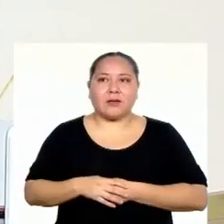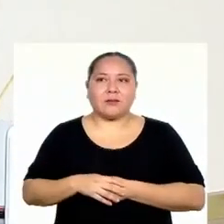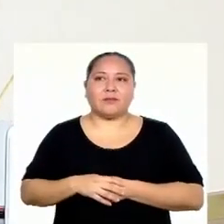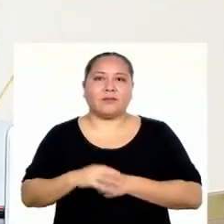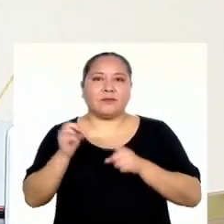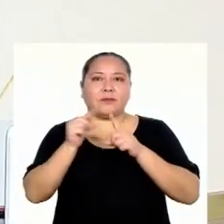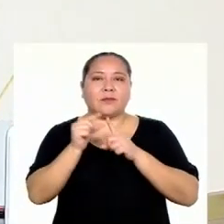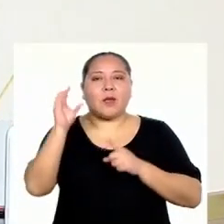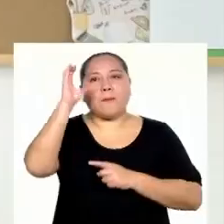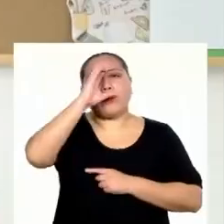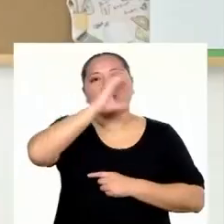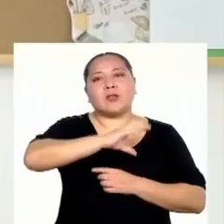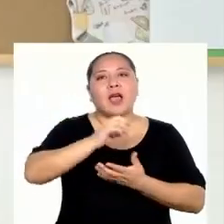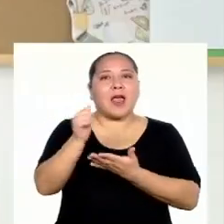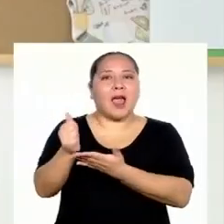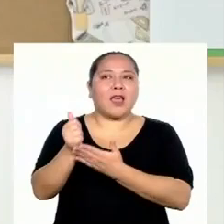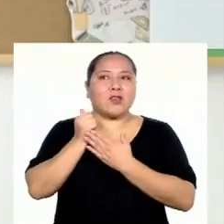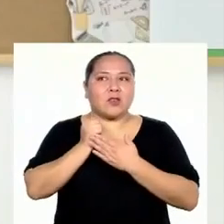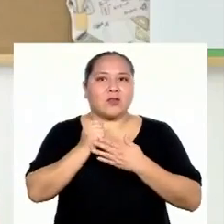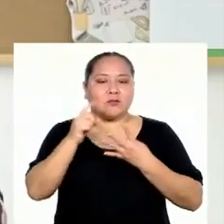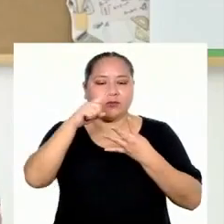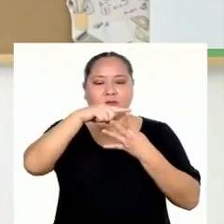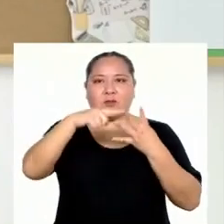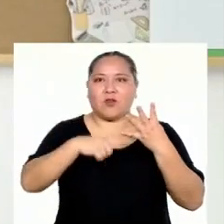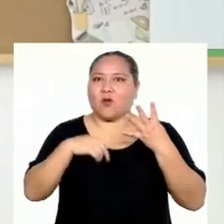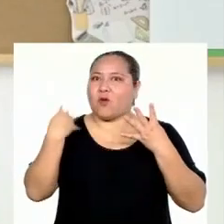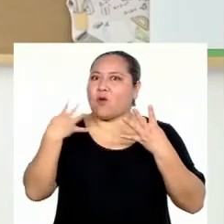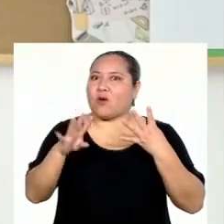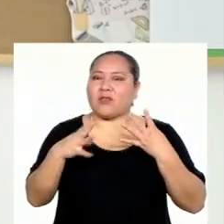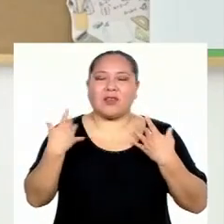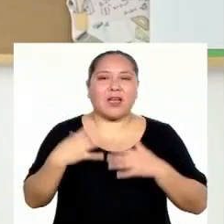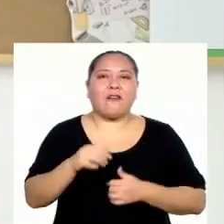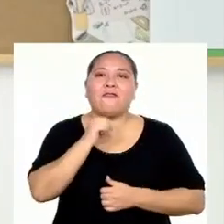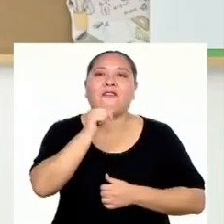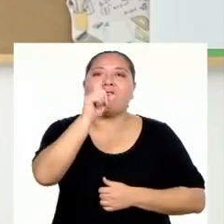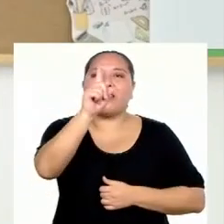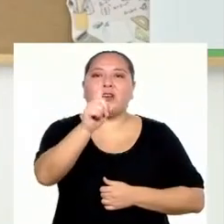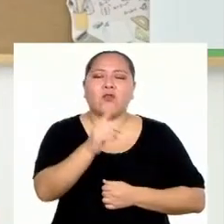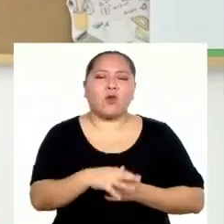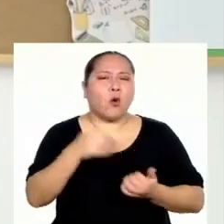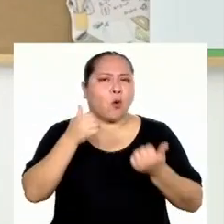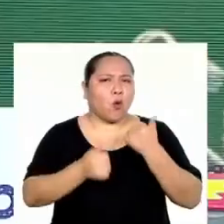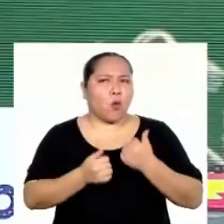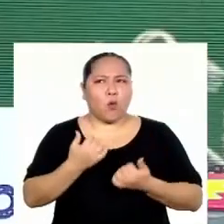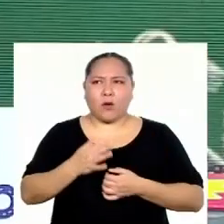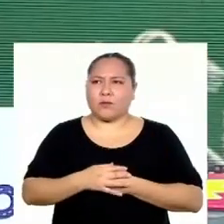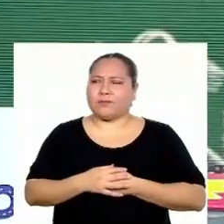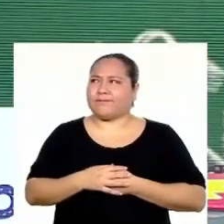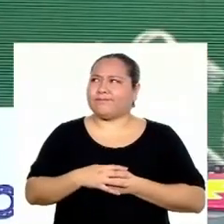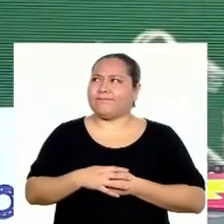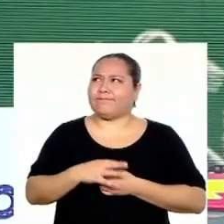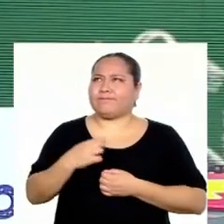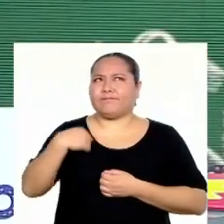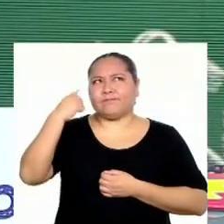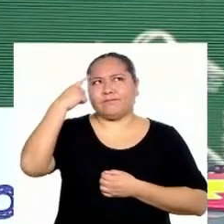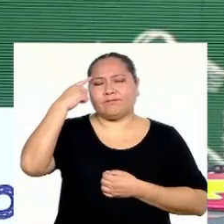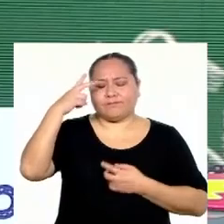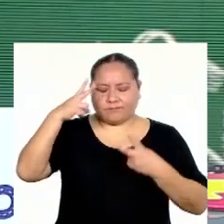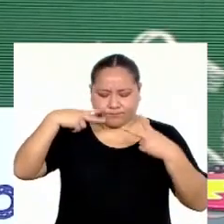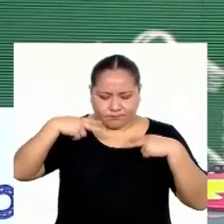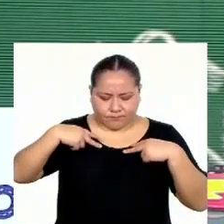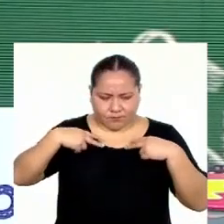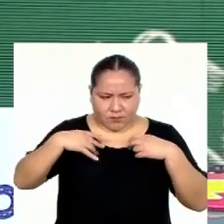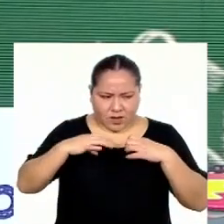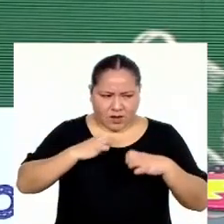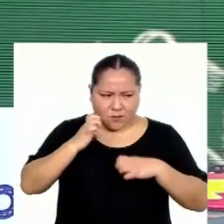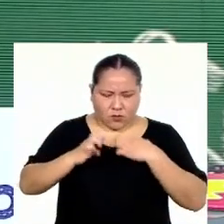punto son buscar ayuda. Vamos, 4 ideas. Solo nos falta una. ¿Cuál puede ser? Reconocer nuestras emociones y entender